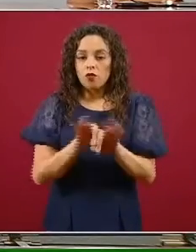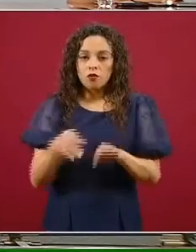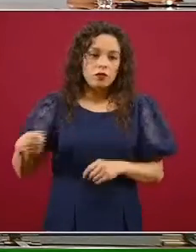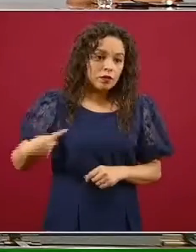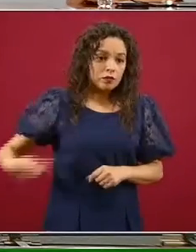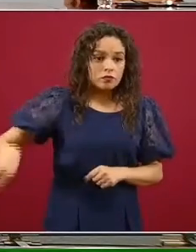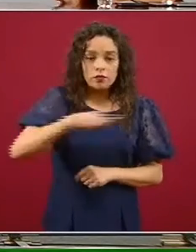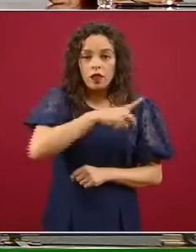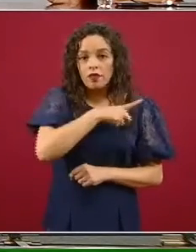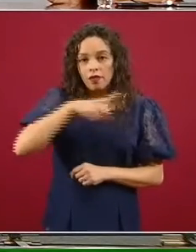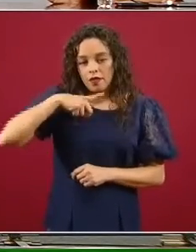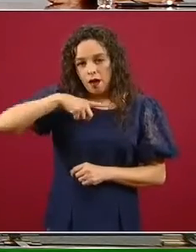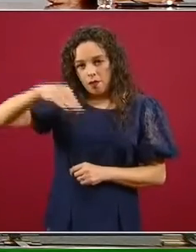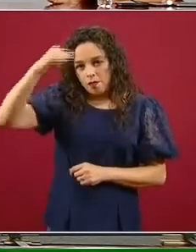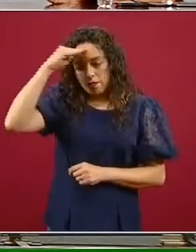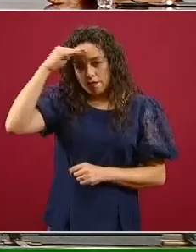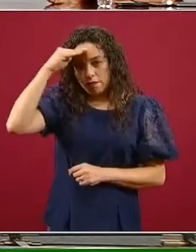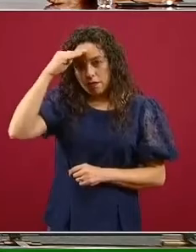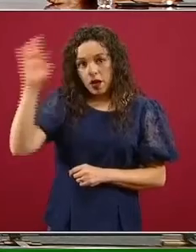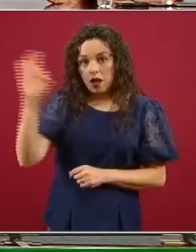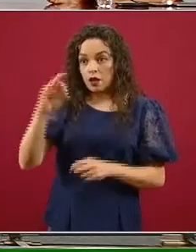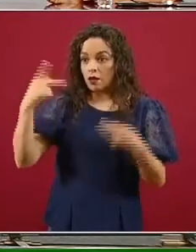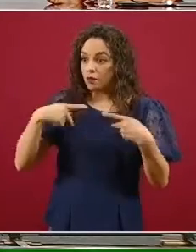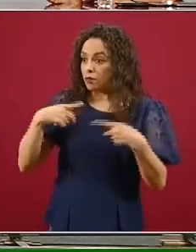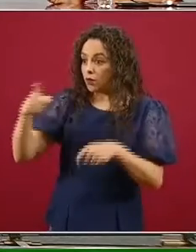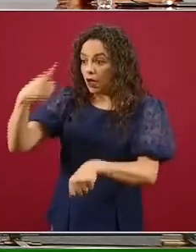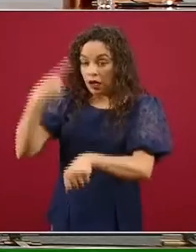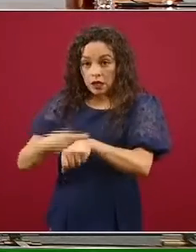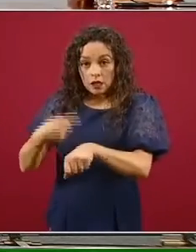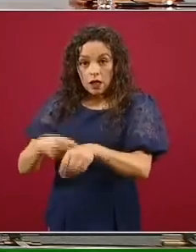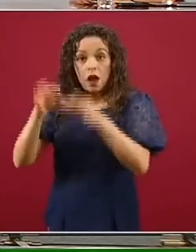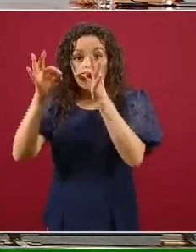pensar en la persona y es importante siempre pensar